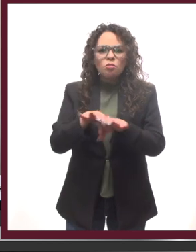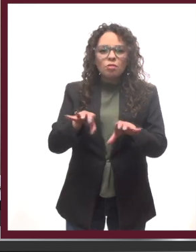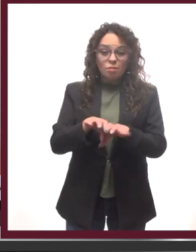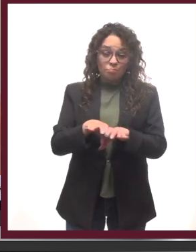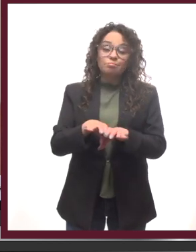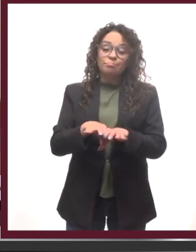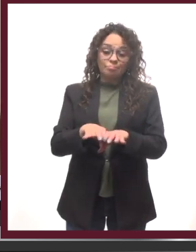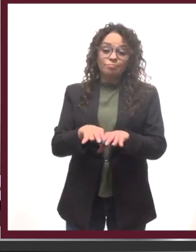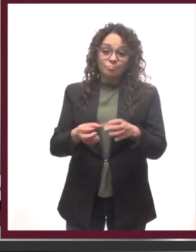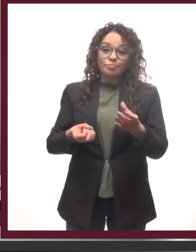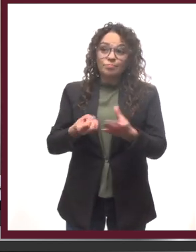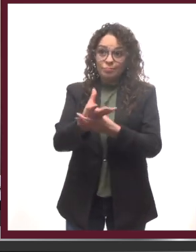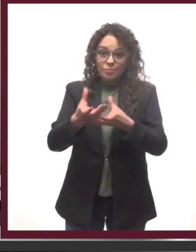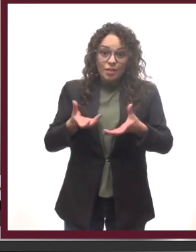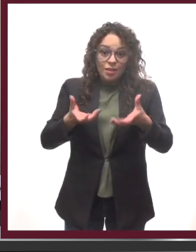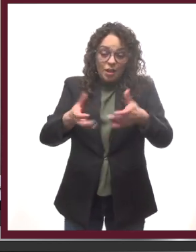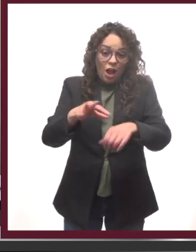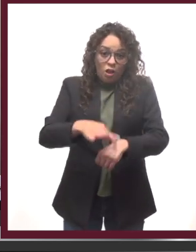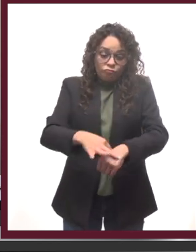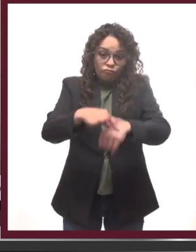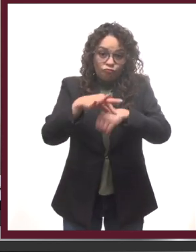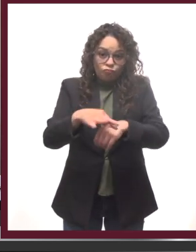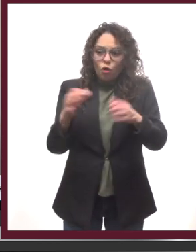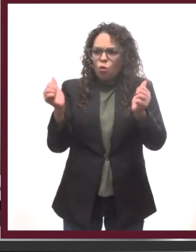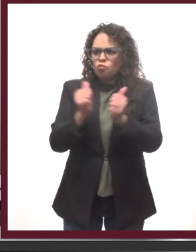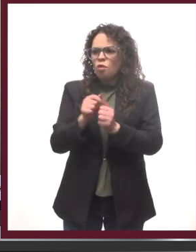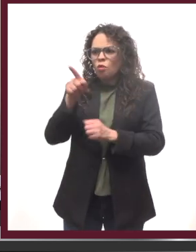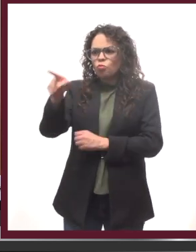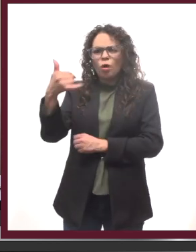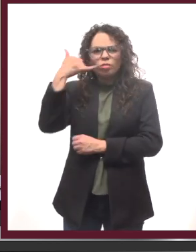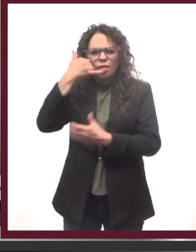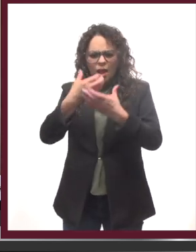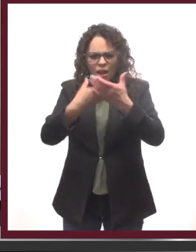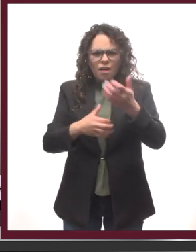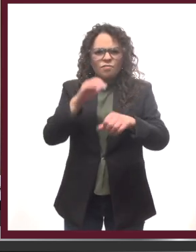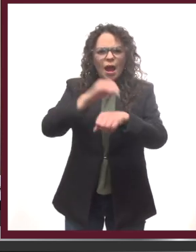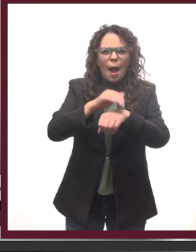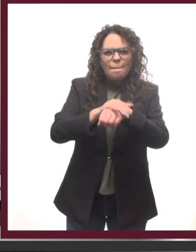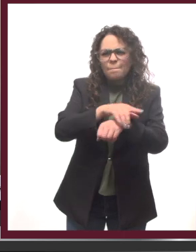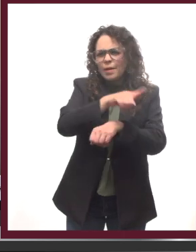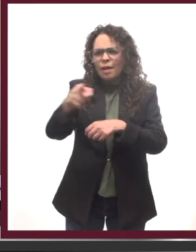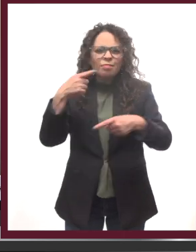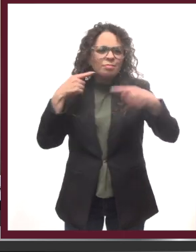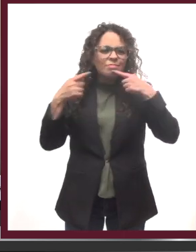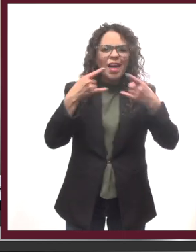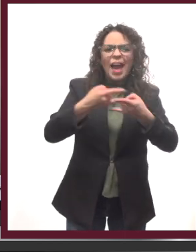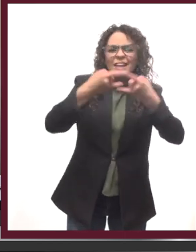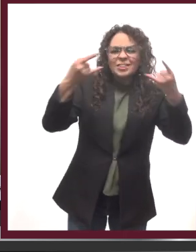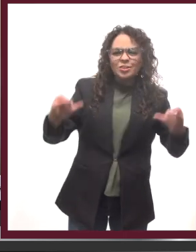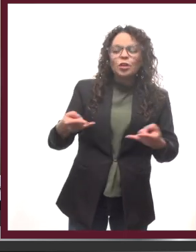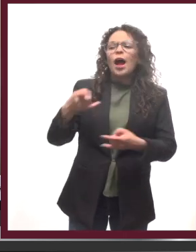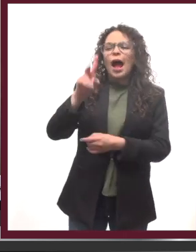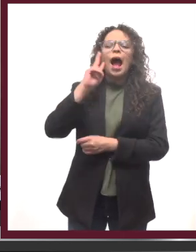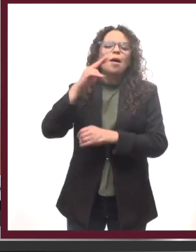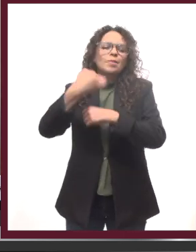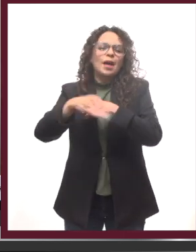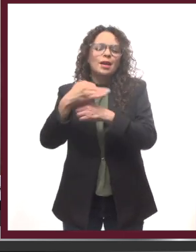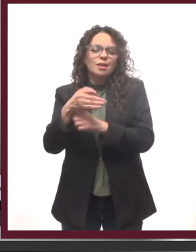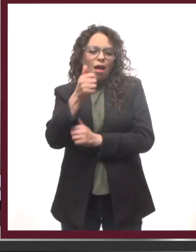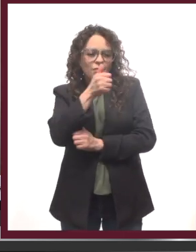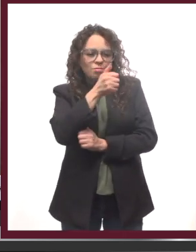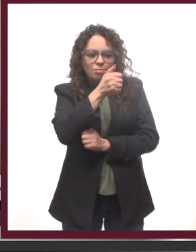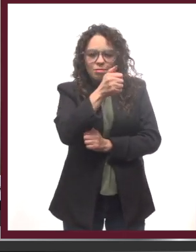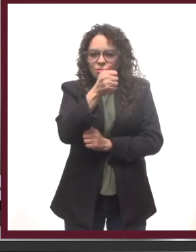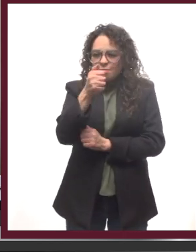Entonces, uno puede agarrar su teléfono, salir a la calle y con sus amigos o con lo que sea, armarse una historia y empezarla a grabar y ver